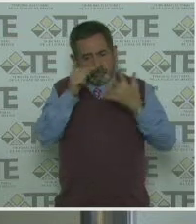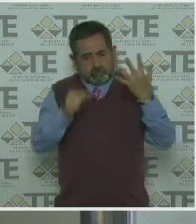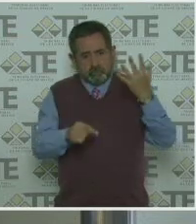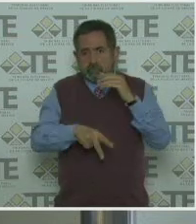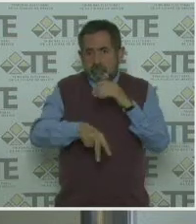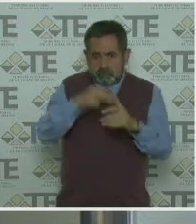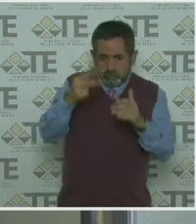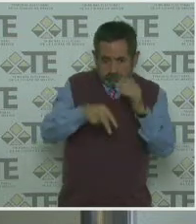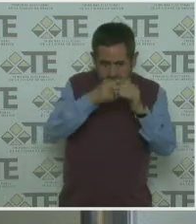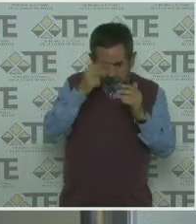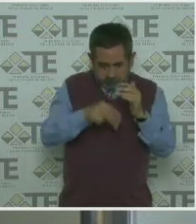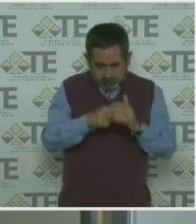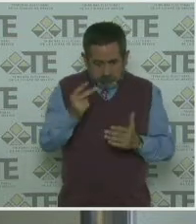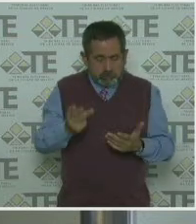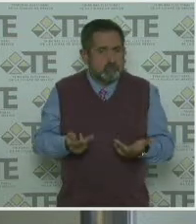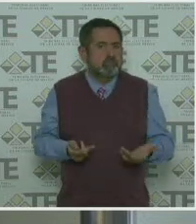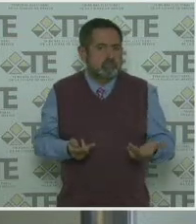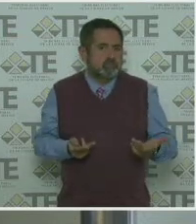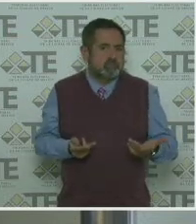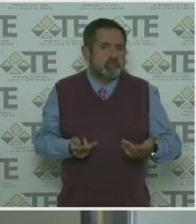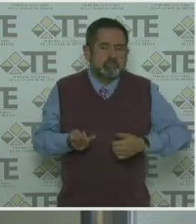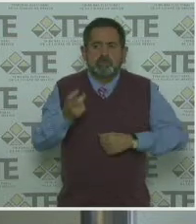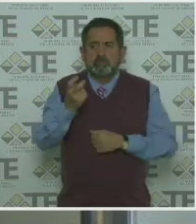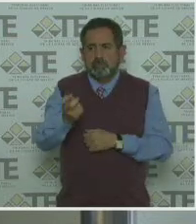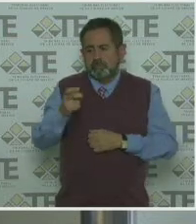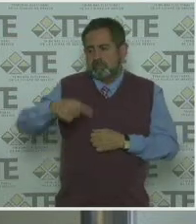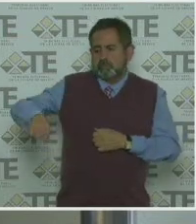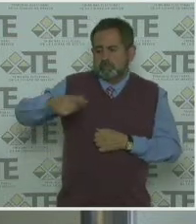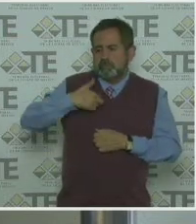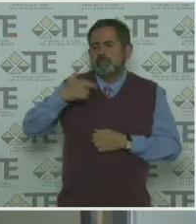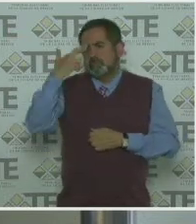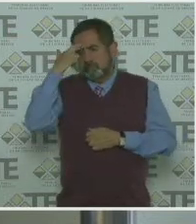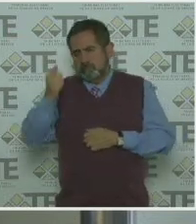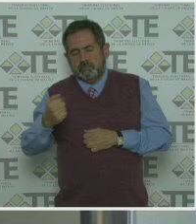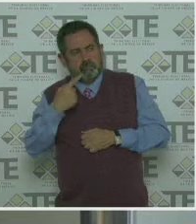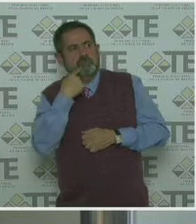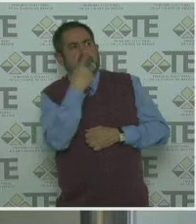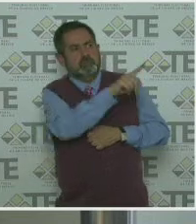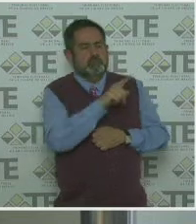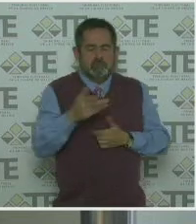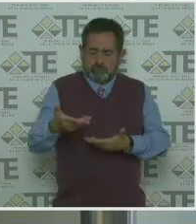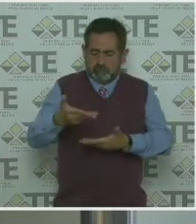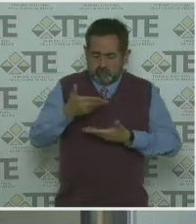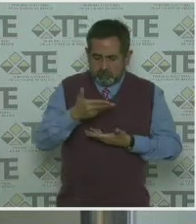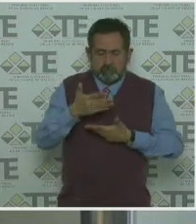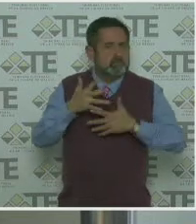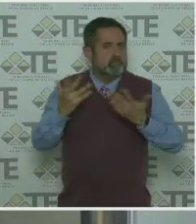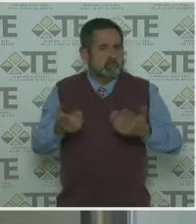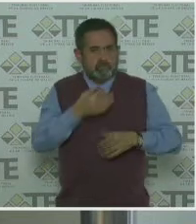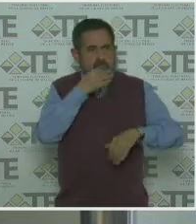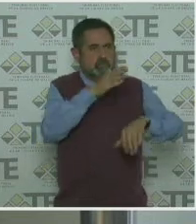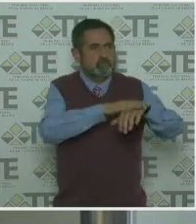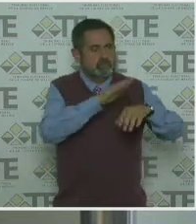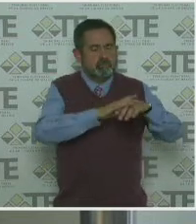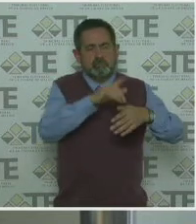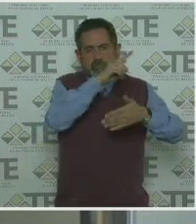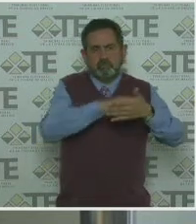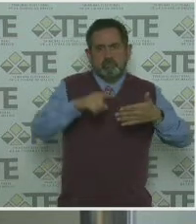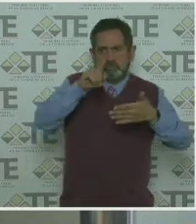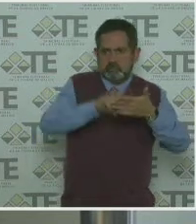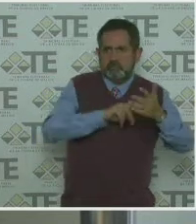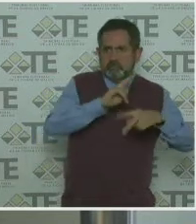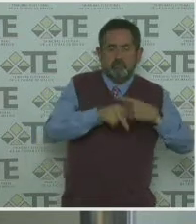estaban en blanco. Por ello, al resultar fundado el agravio planteado por el actor, lo conducente es revocar el dictamen